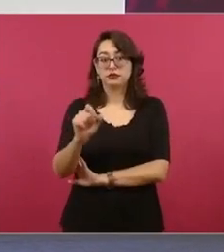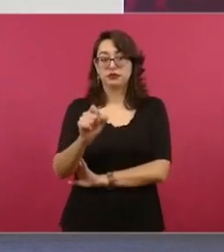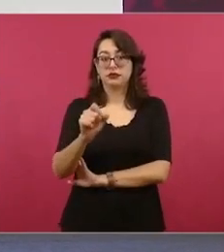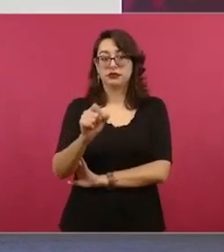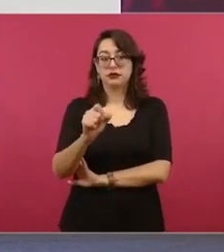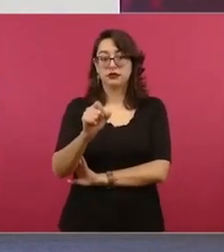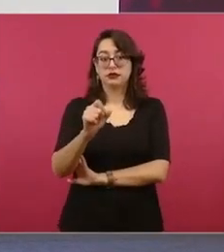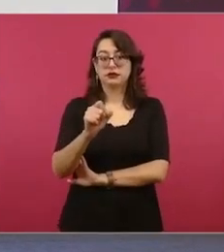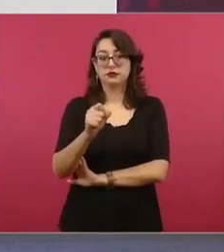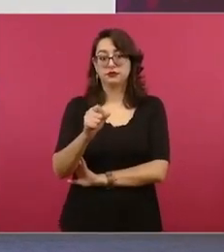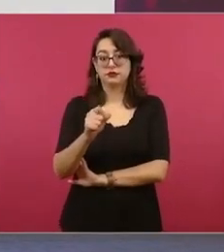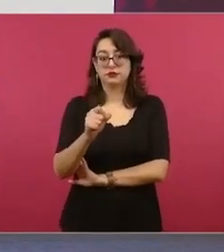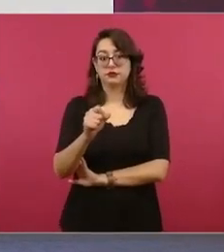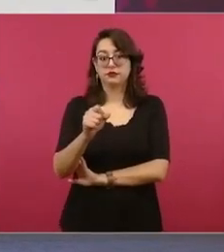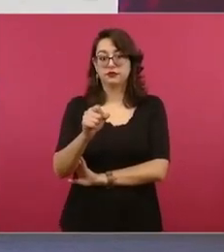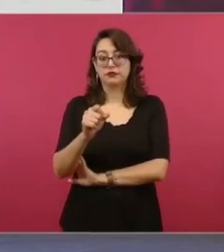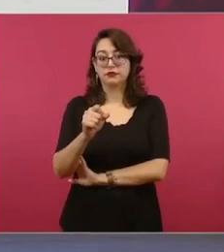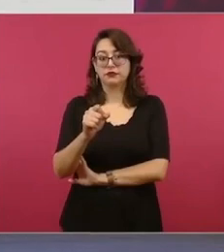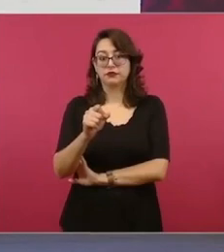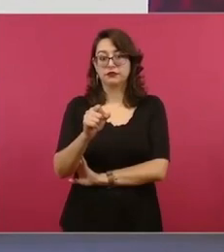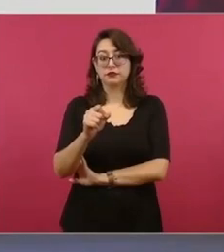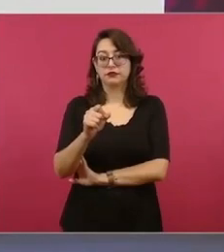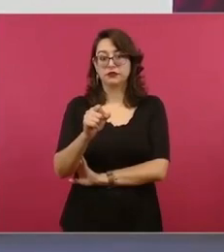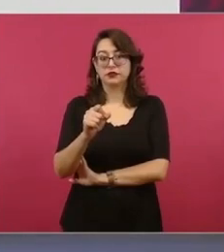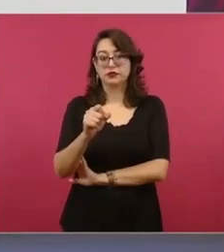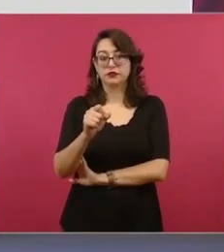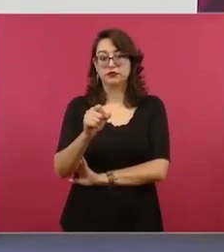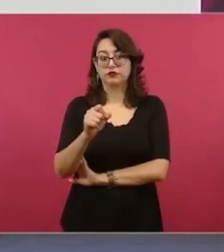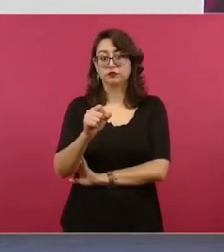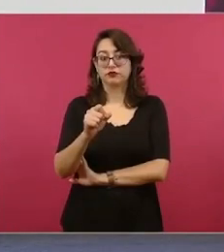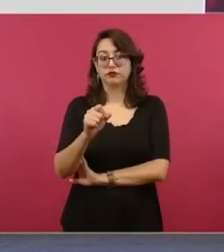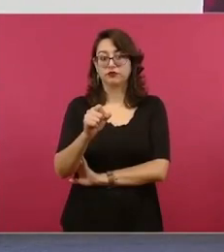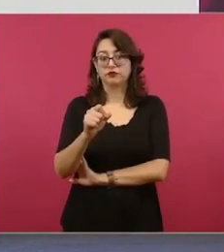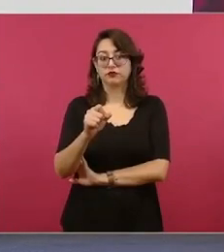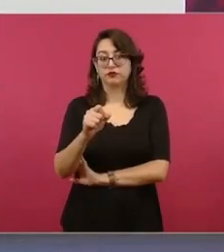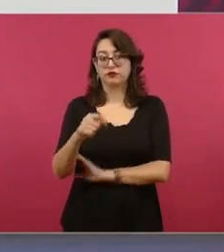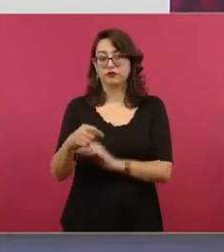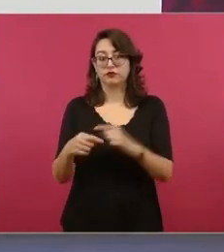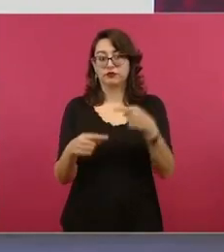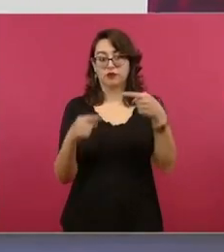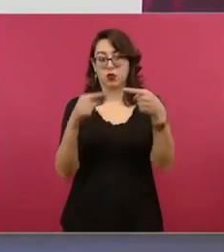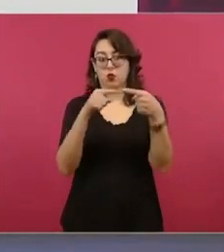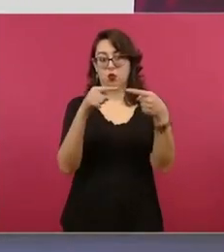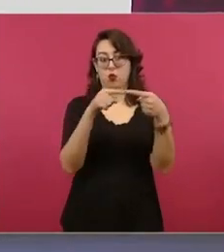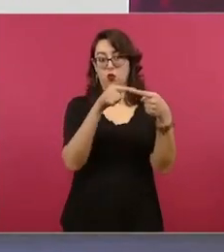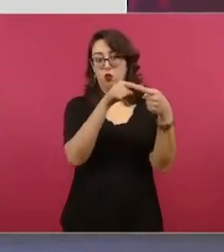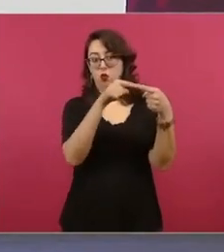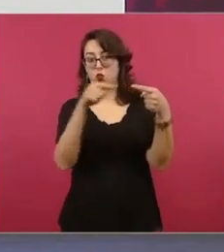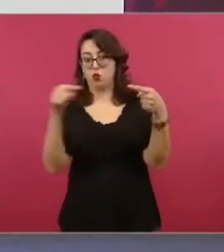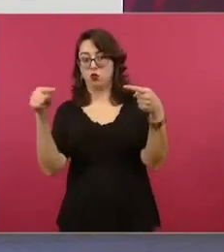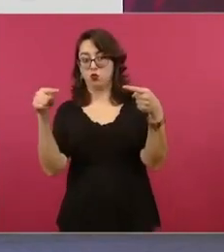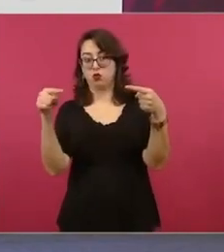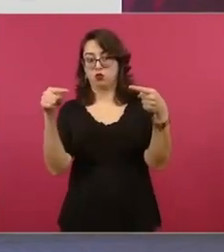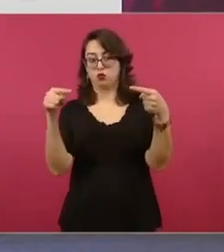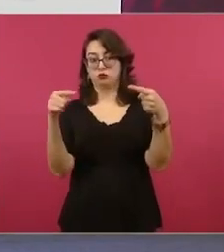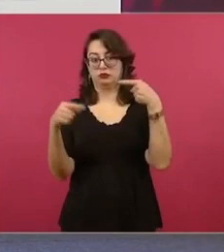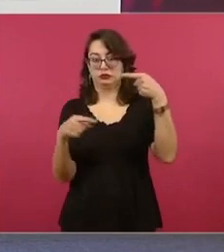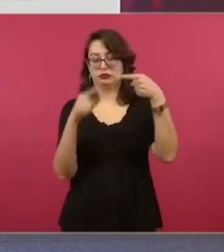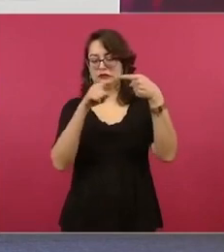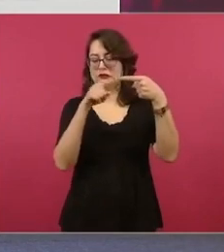este decil, sobre todo, porque no pasó con el